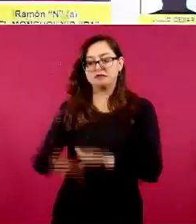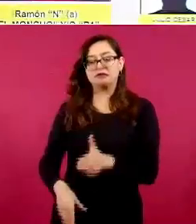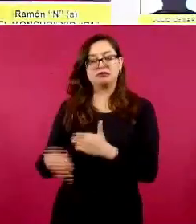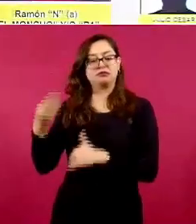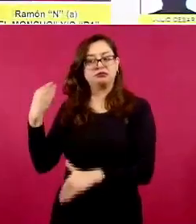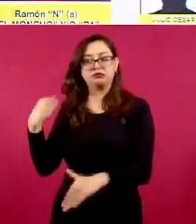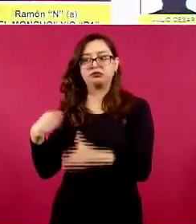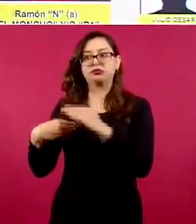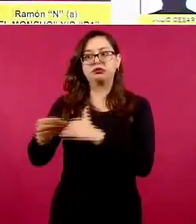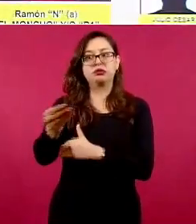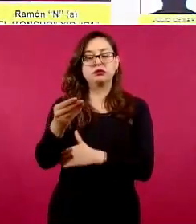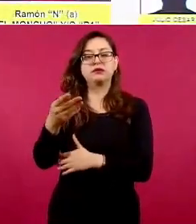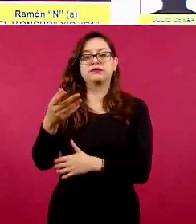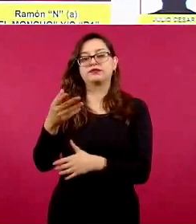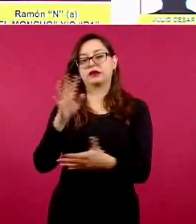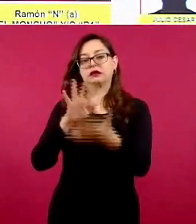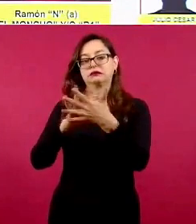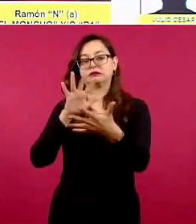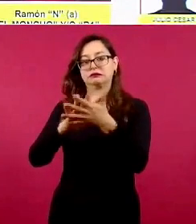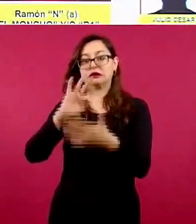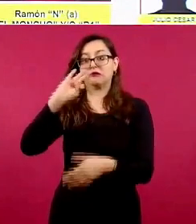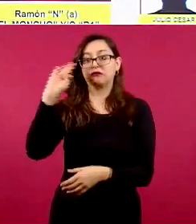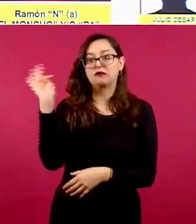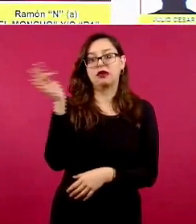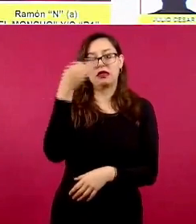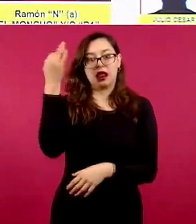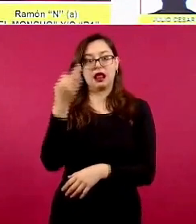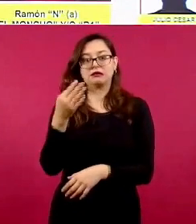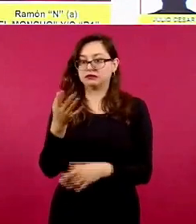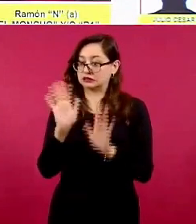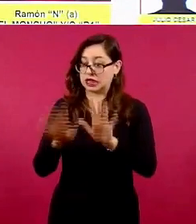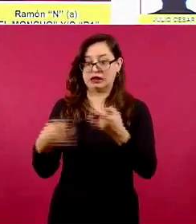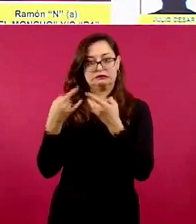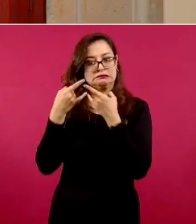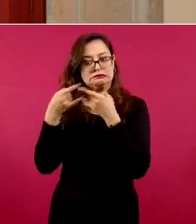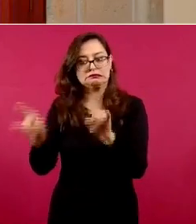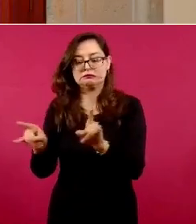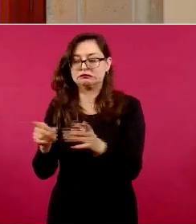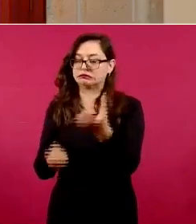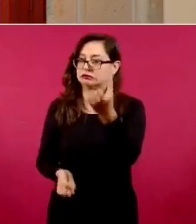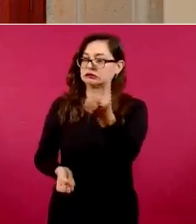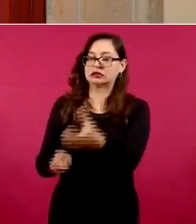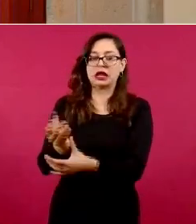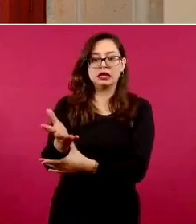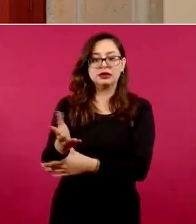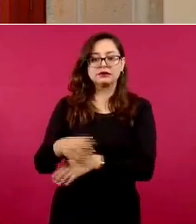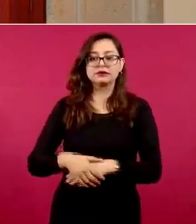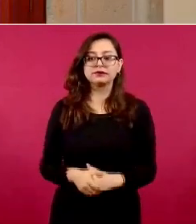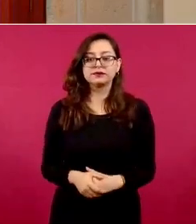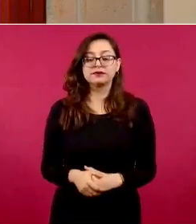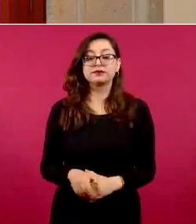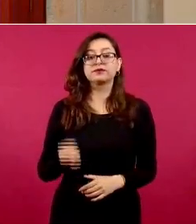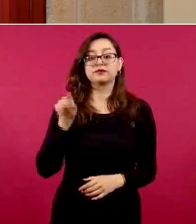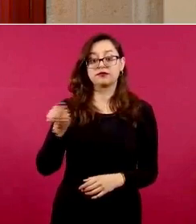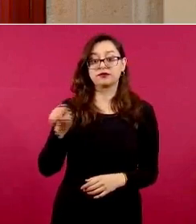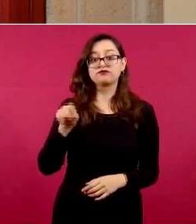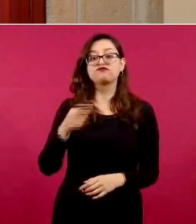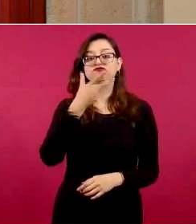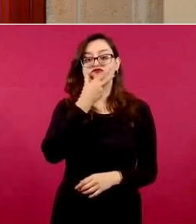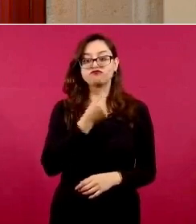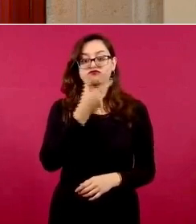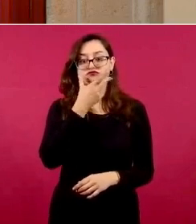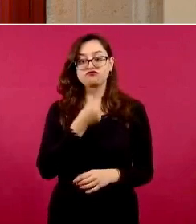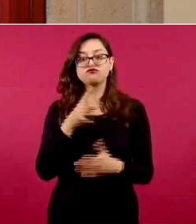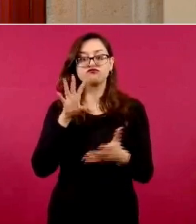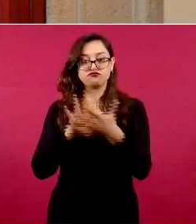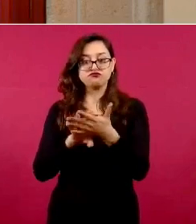de Reclusión Federal comprendido en Hermosillo, Sonora. Esta persona que se encontraba